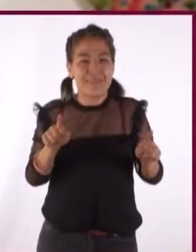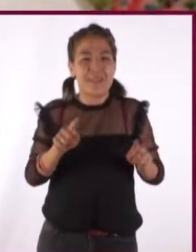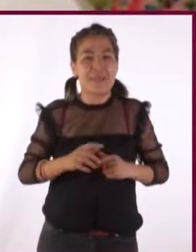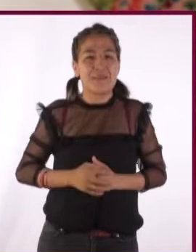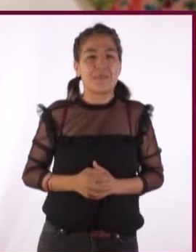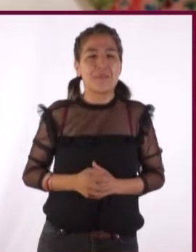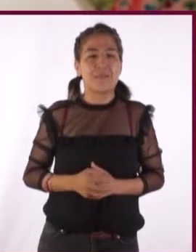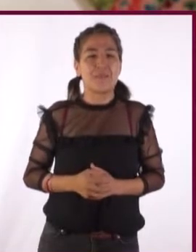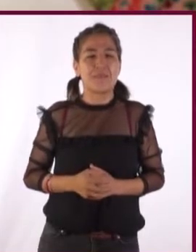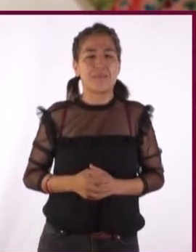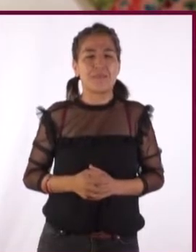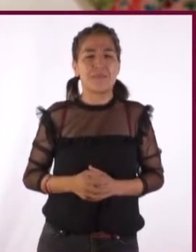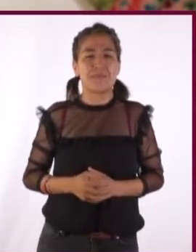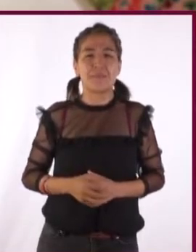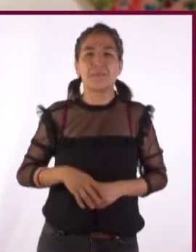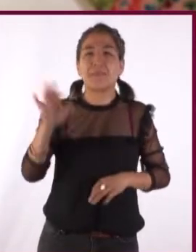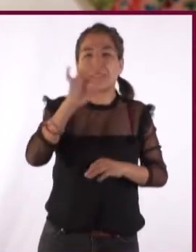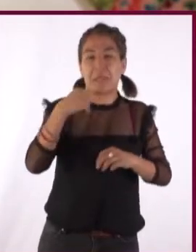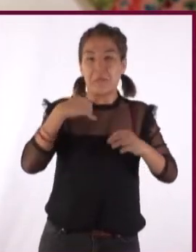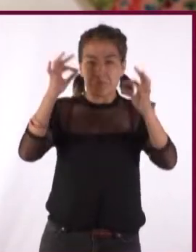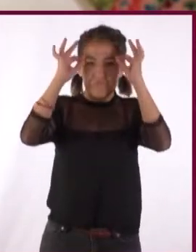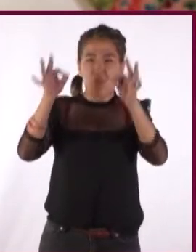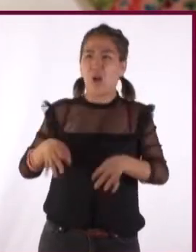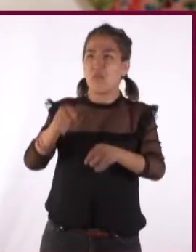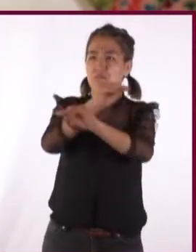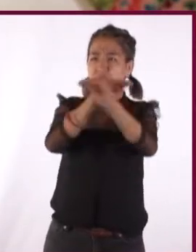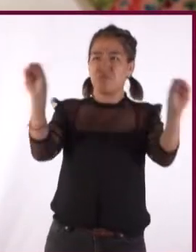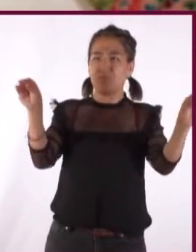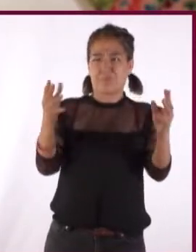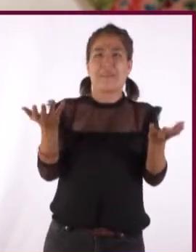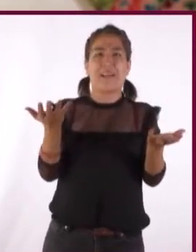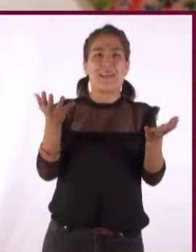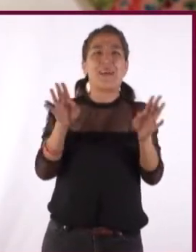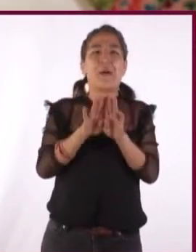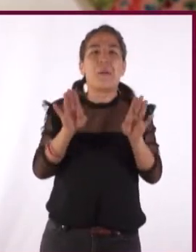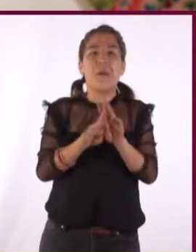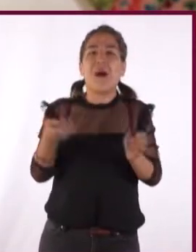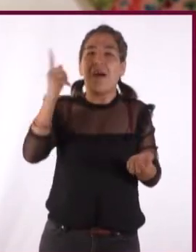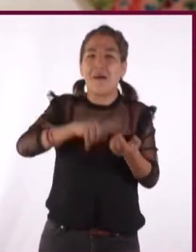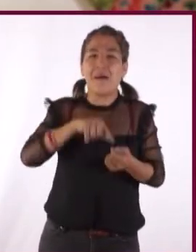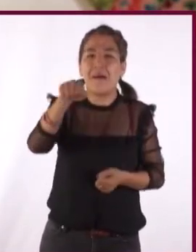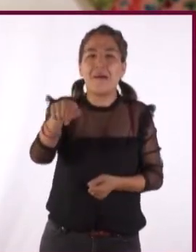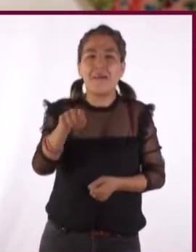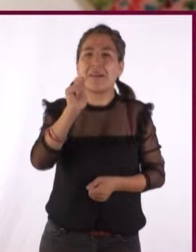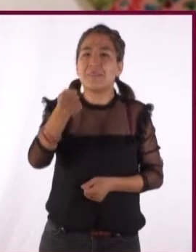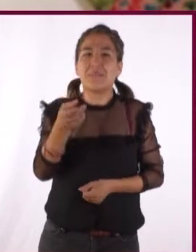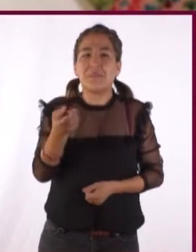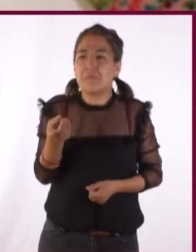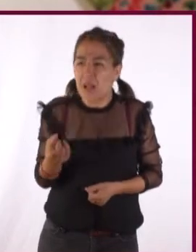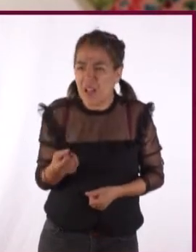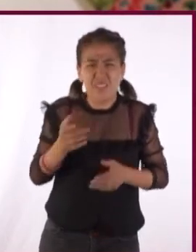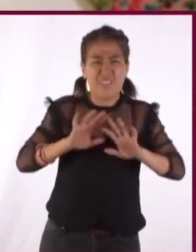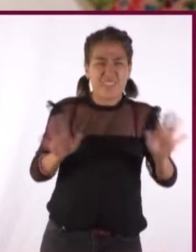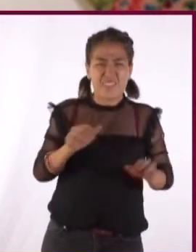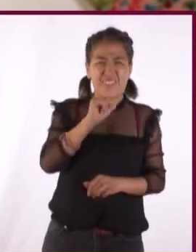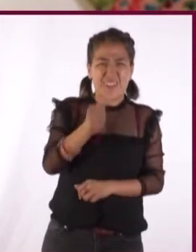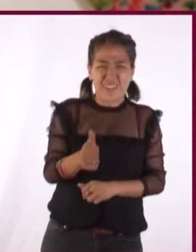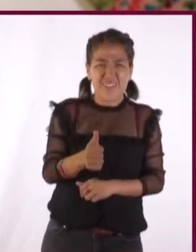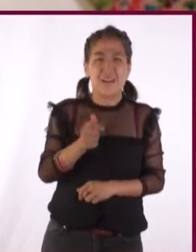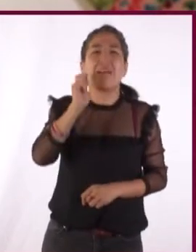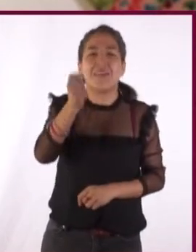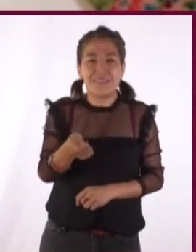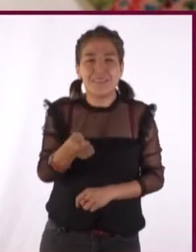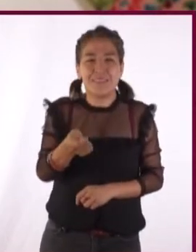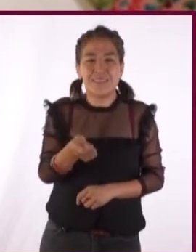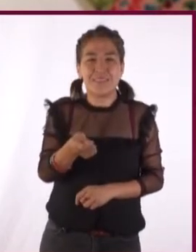que es una... Pero si no hay nada y yo digo, hay un perro, no hay nada, eso